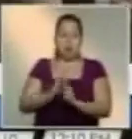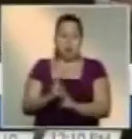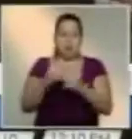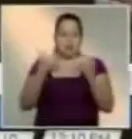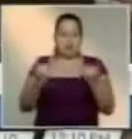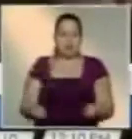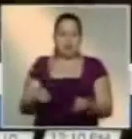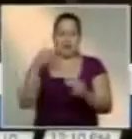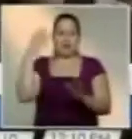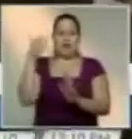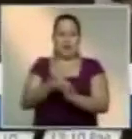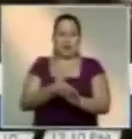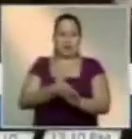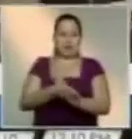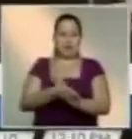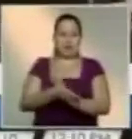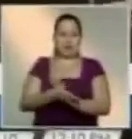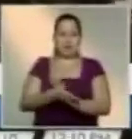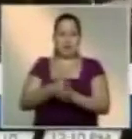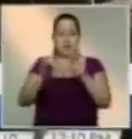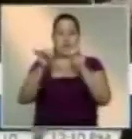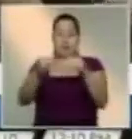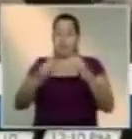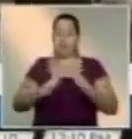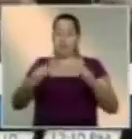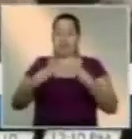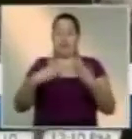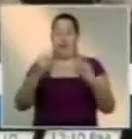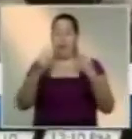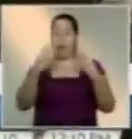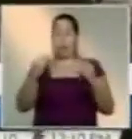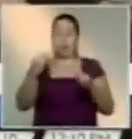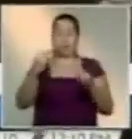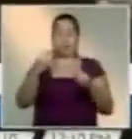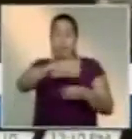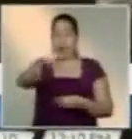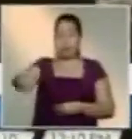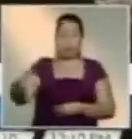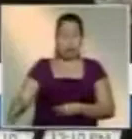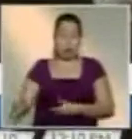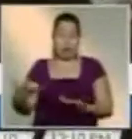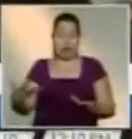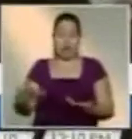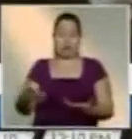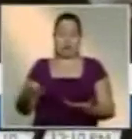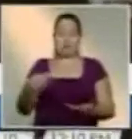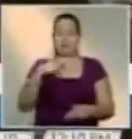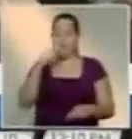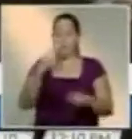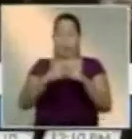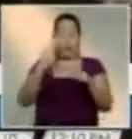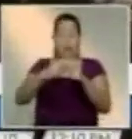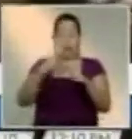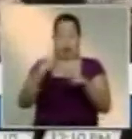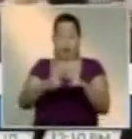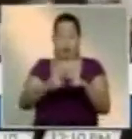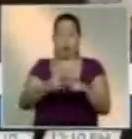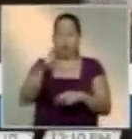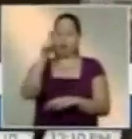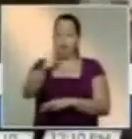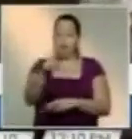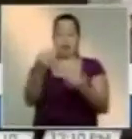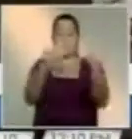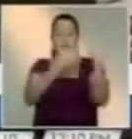lo que va a pasar, porque son las vidas de miles y miles de venezolanos y de aragüeños las que están en riesgo, y ustedes tienen